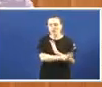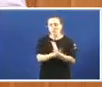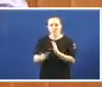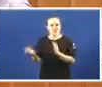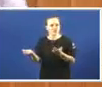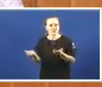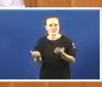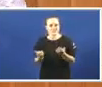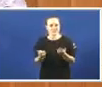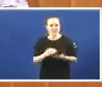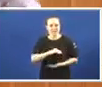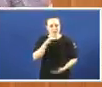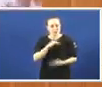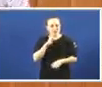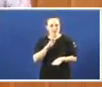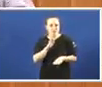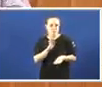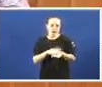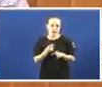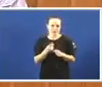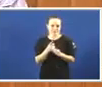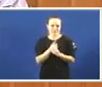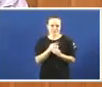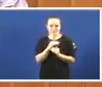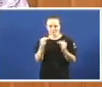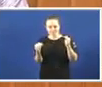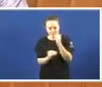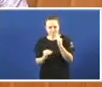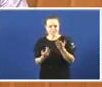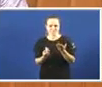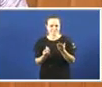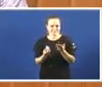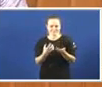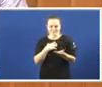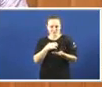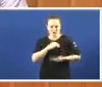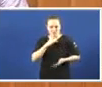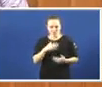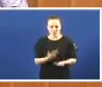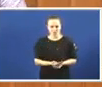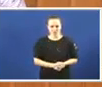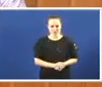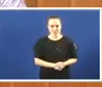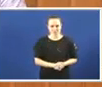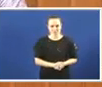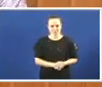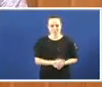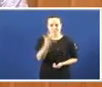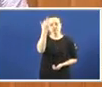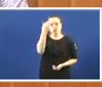para intentar corrixir a desigualdade no reparto primario da renda. Os orzamentos